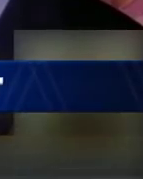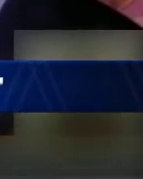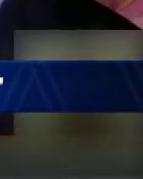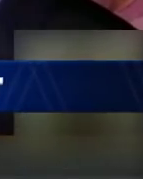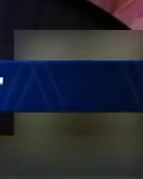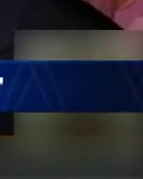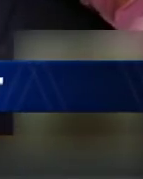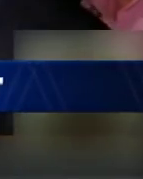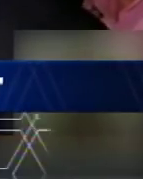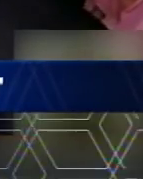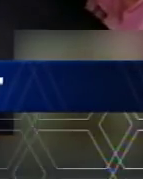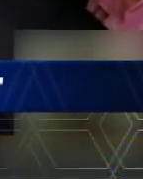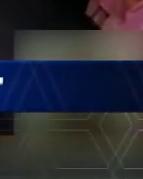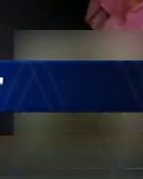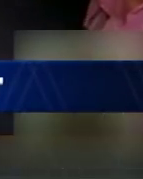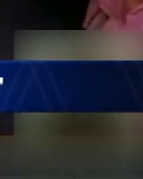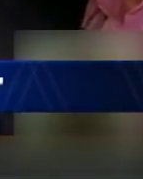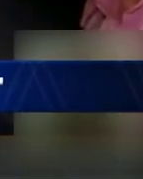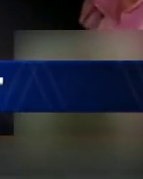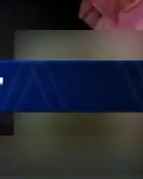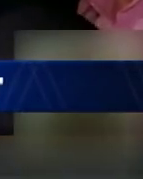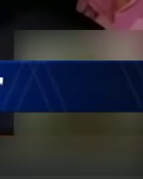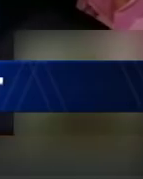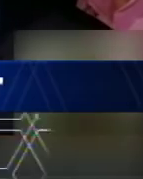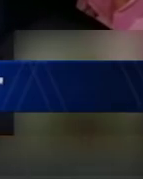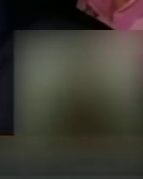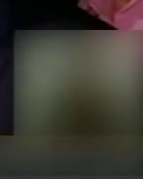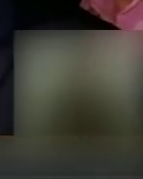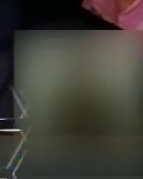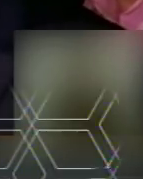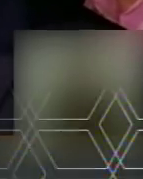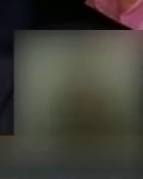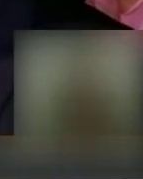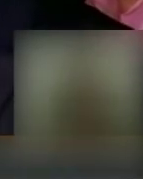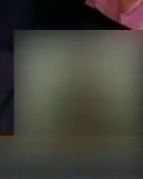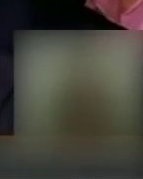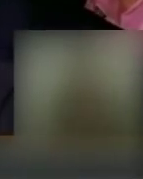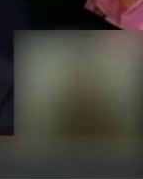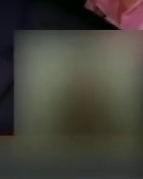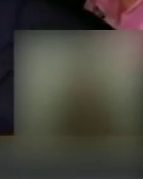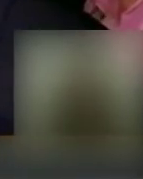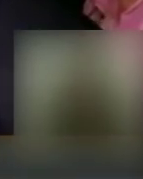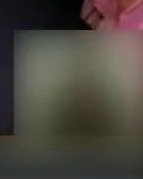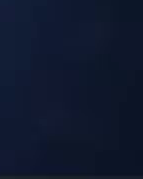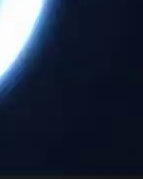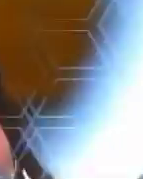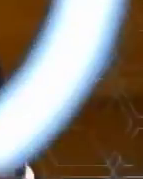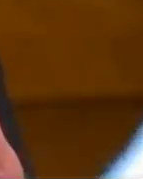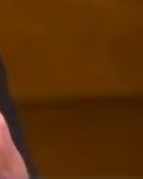Cada vez más cerca, Jorge Rodríguez informó que extenderán nuevamente diálogo con oposición.